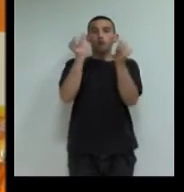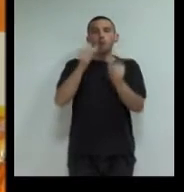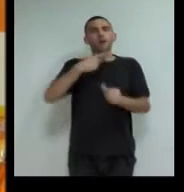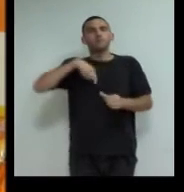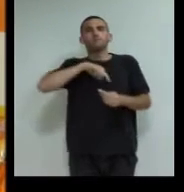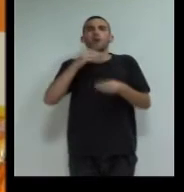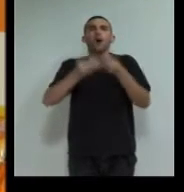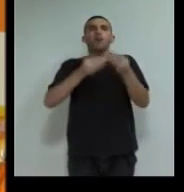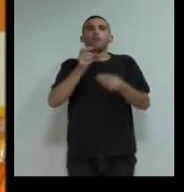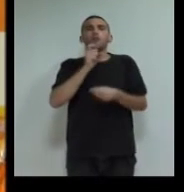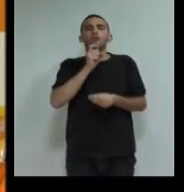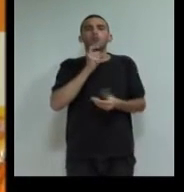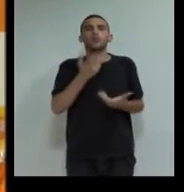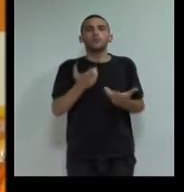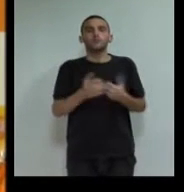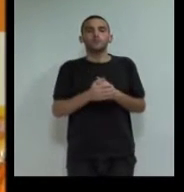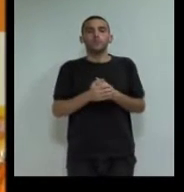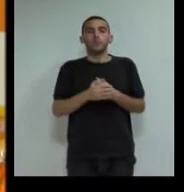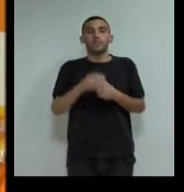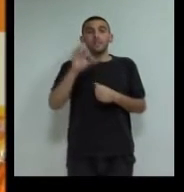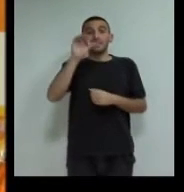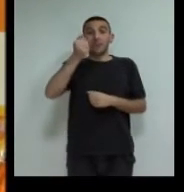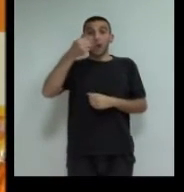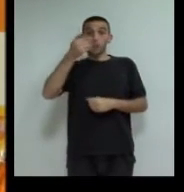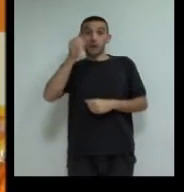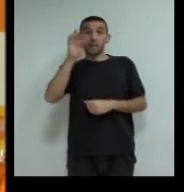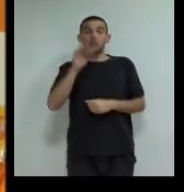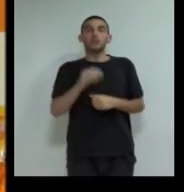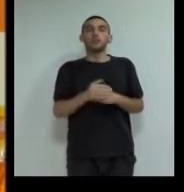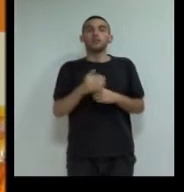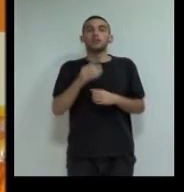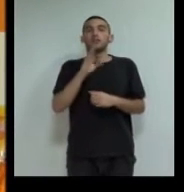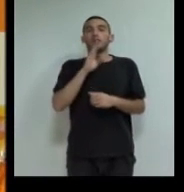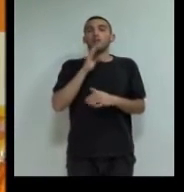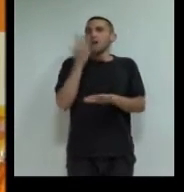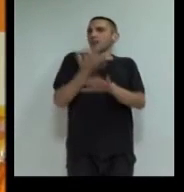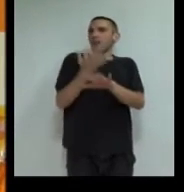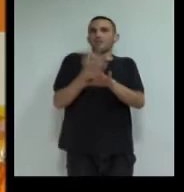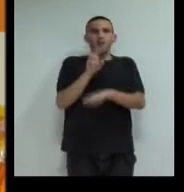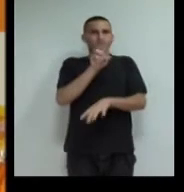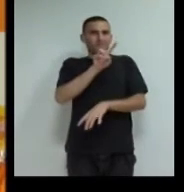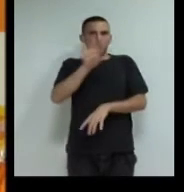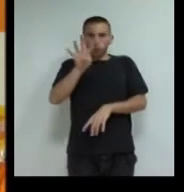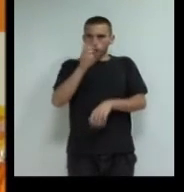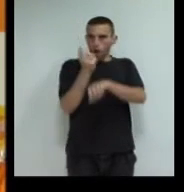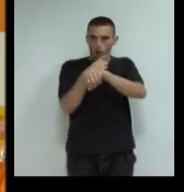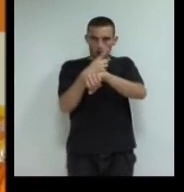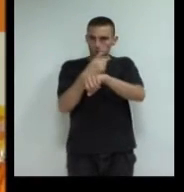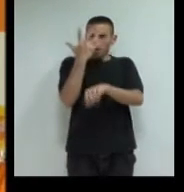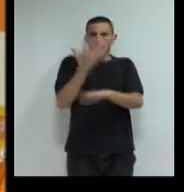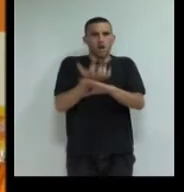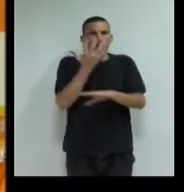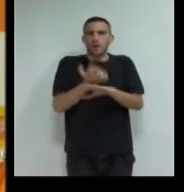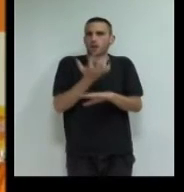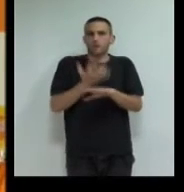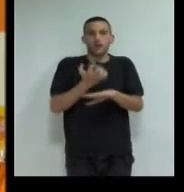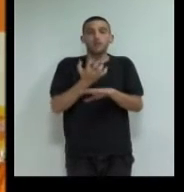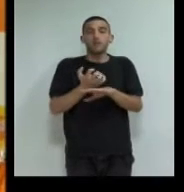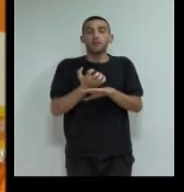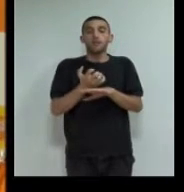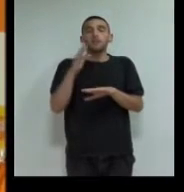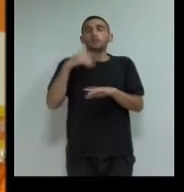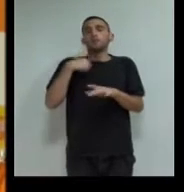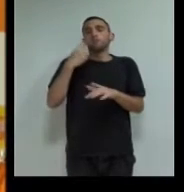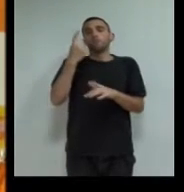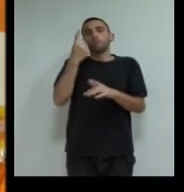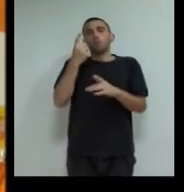hacemos, lo que hace SABAT es, como he dicho, grabar las 24 horas y mediante un algoritmo